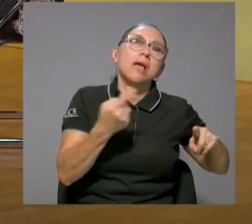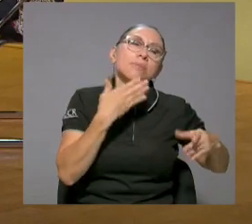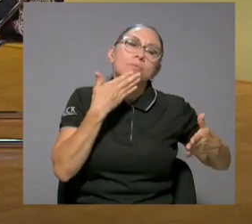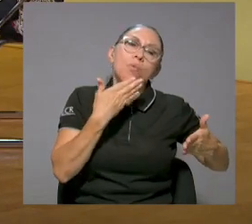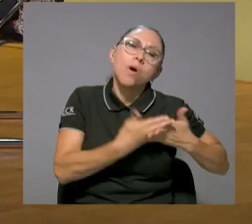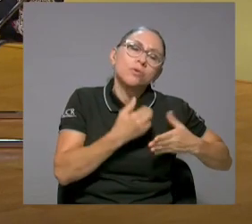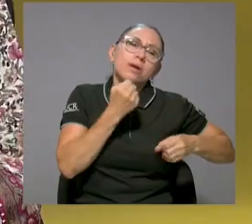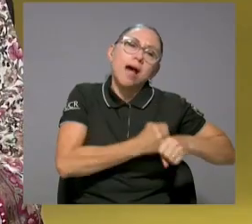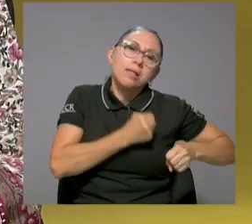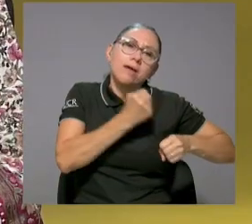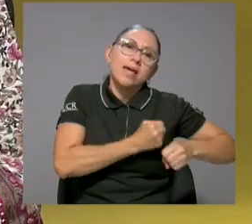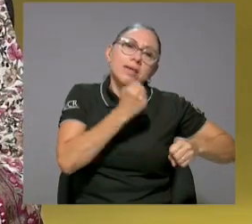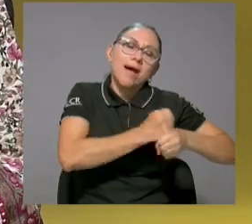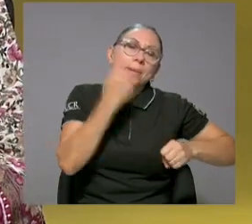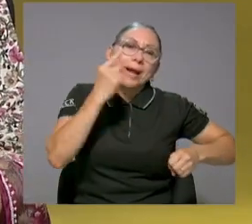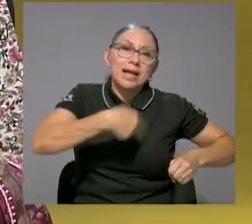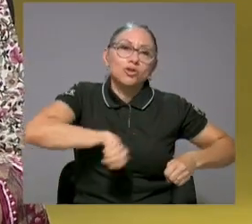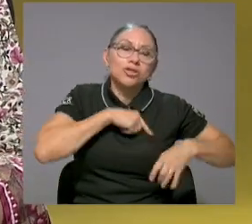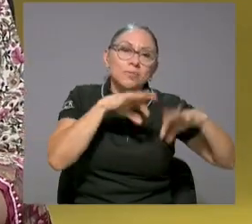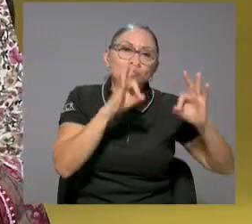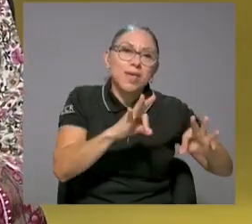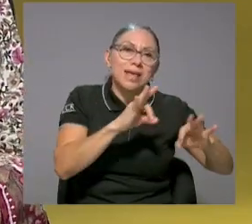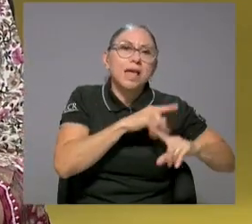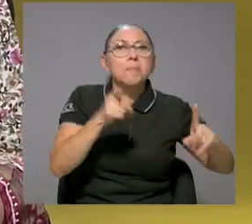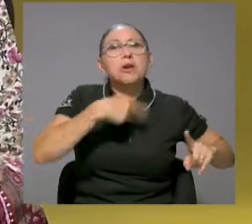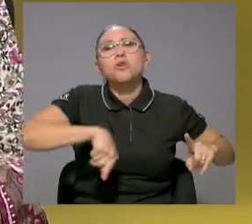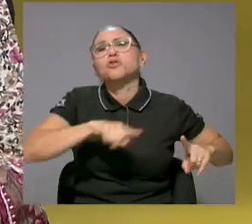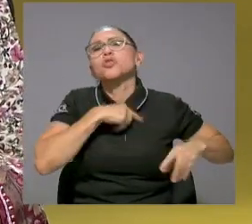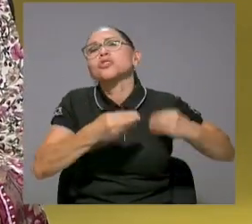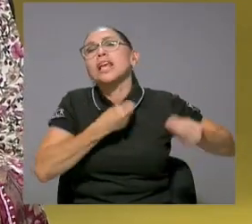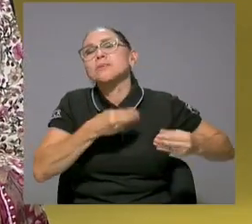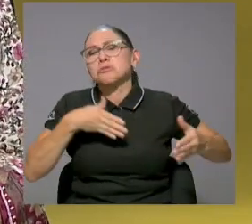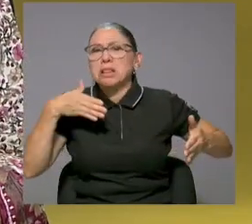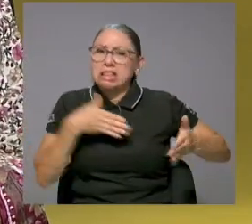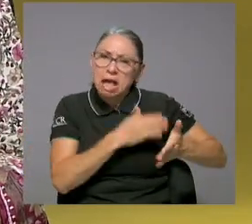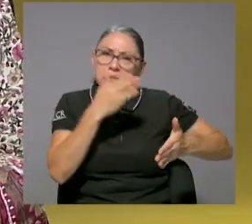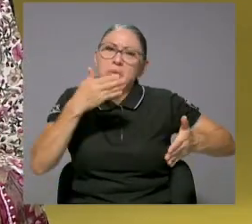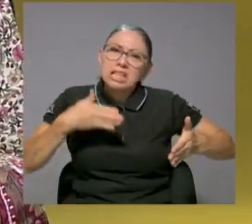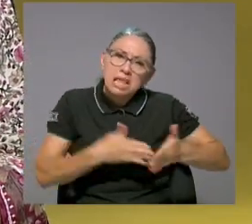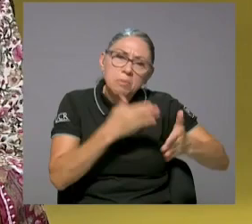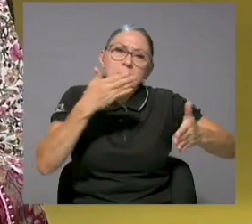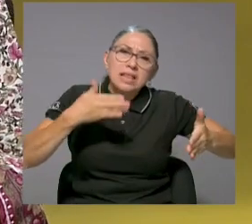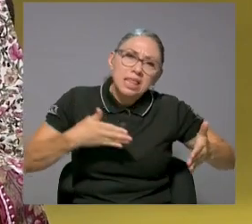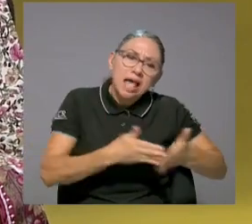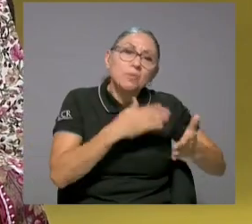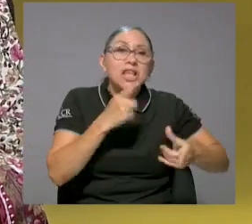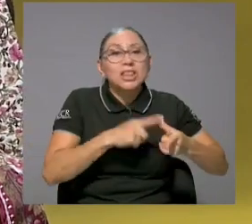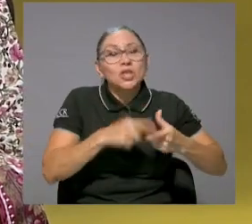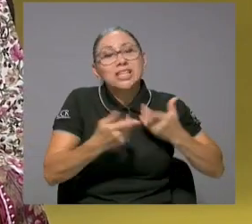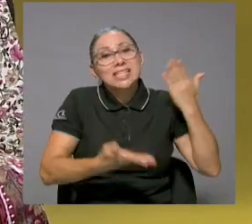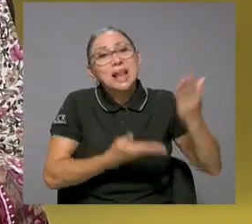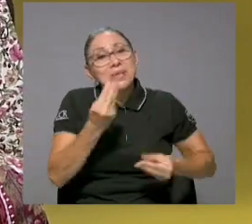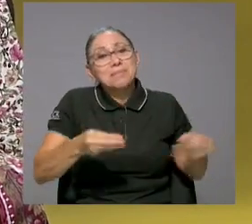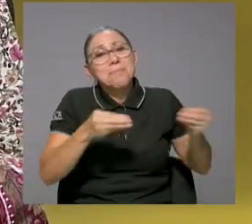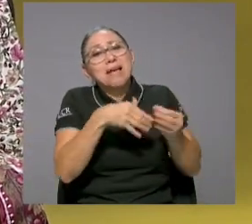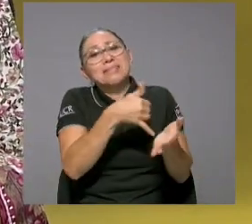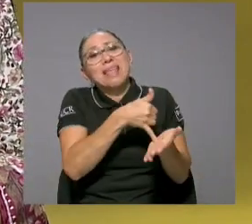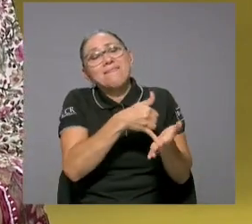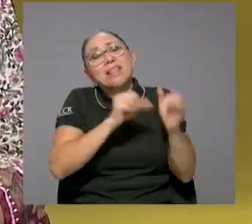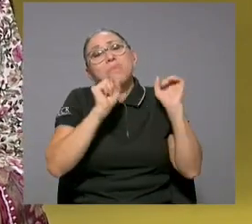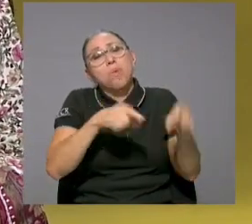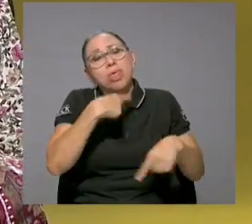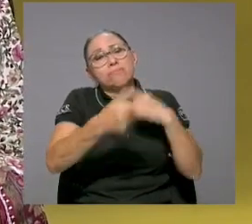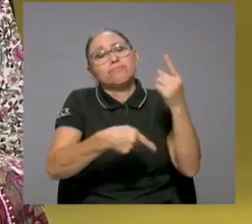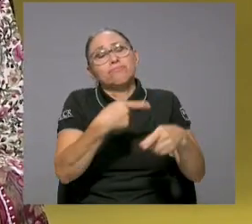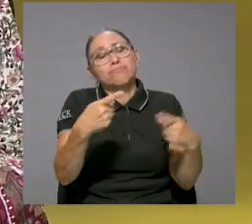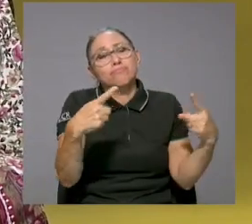todos estemos bien, y al final de cuentas lo maltratamos y maltratamos y maltratamos. Entonces puede hacerse más susceptible a complicaciones. ¿Y